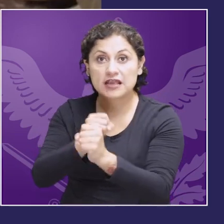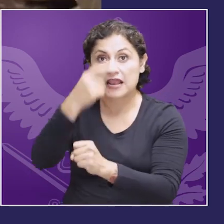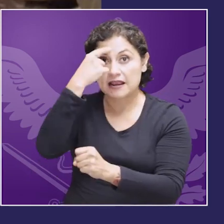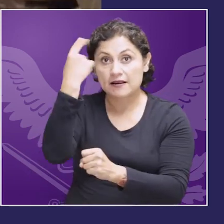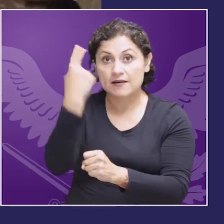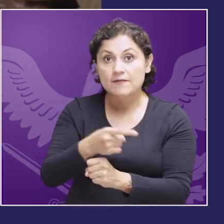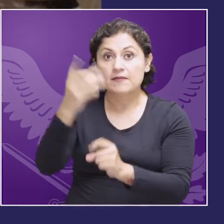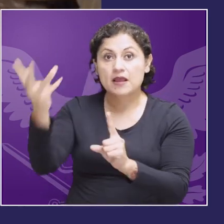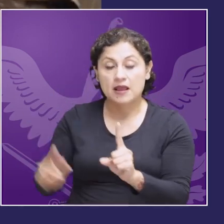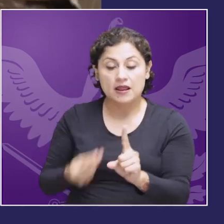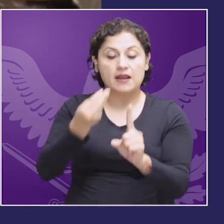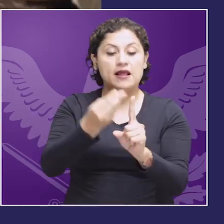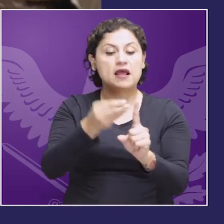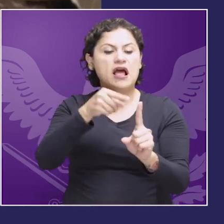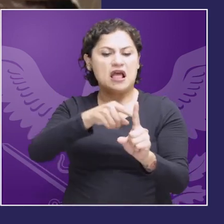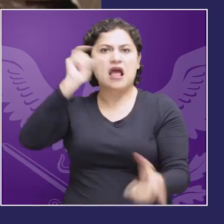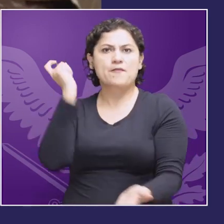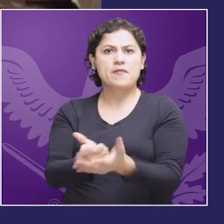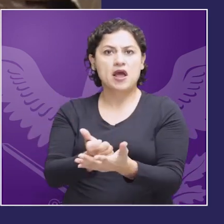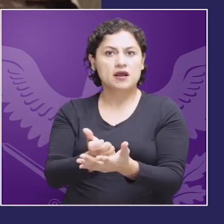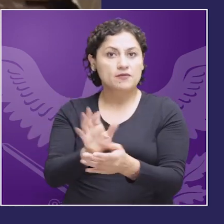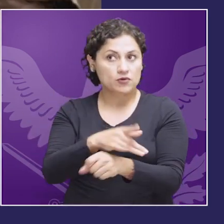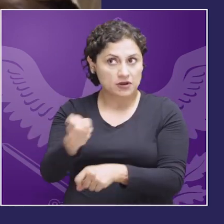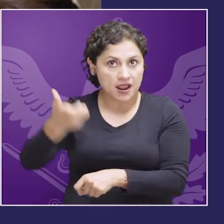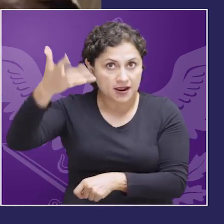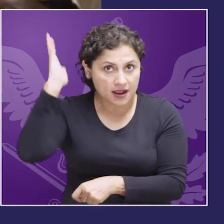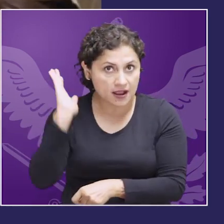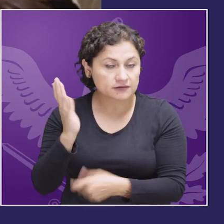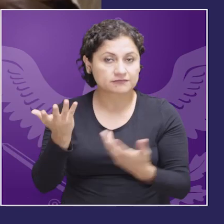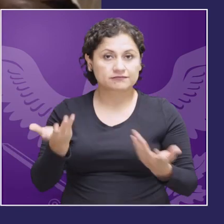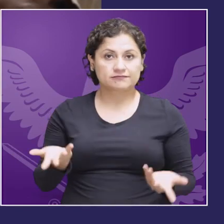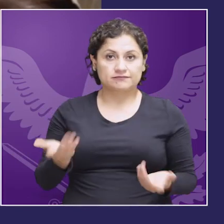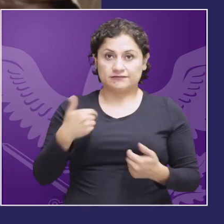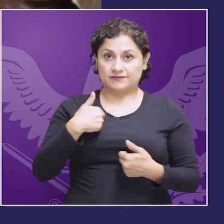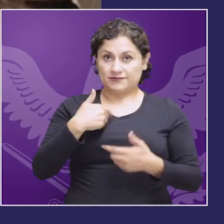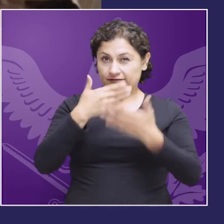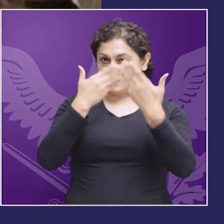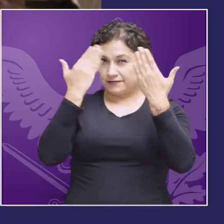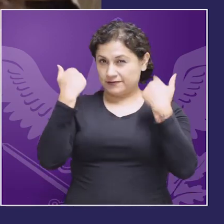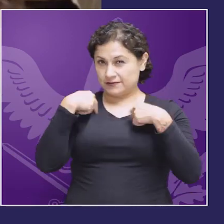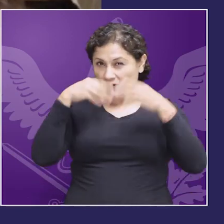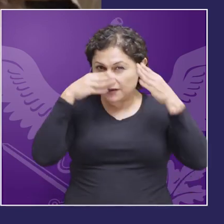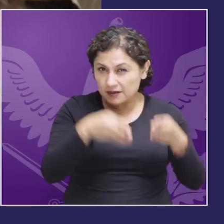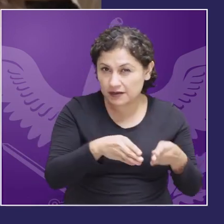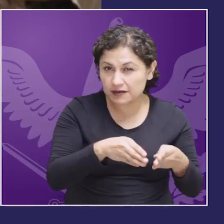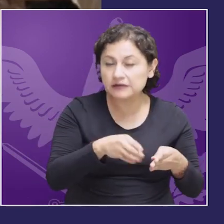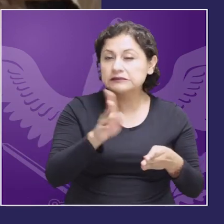una prueba difícil de producir. No sé si es muy específica la pregunta, pero desde la perspectiva de cada uno de sus